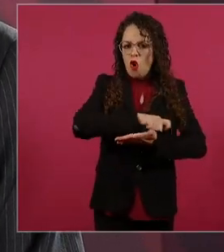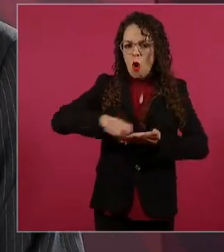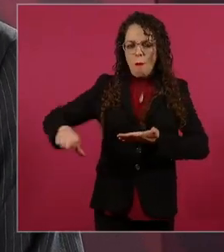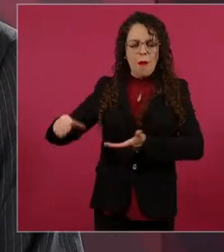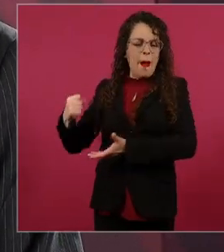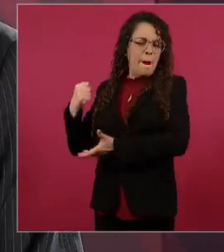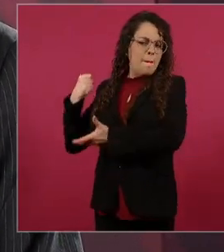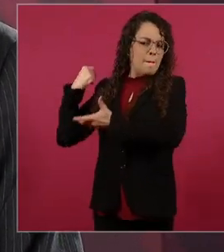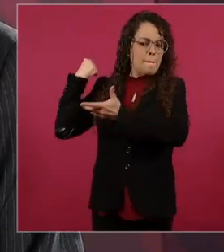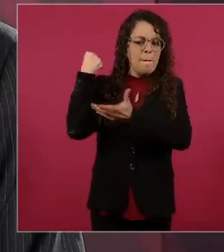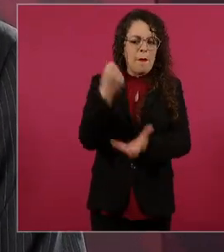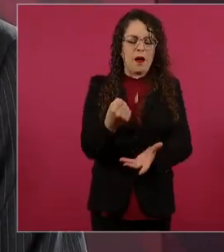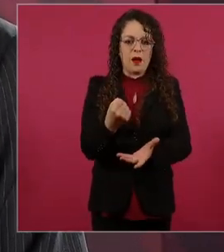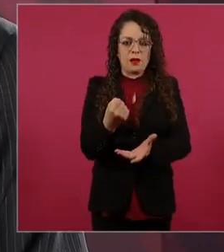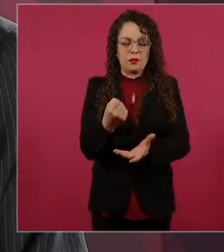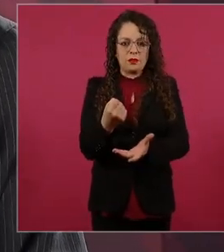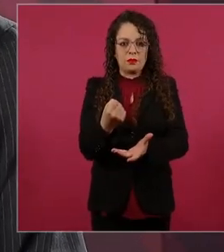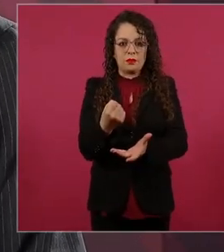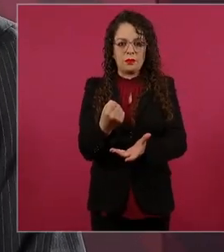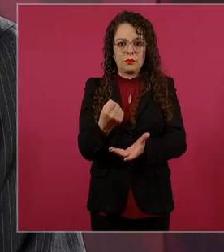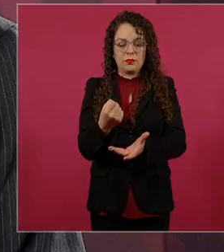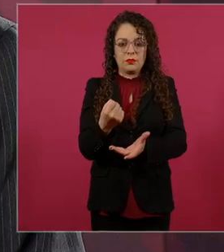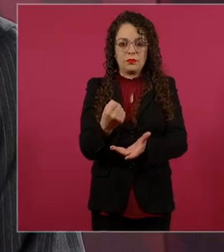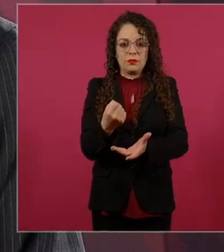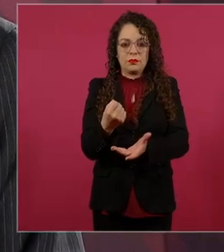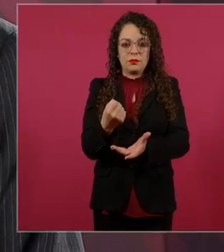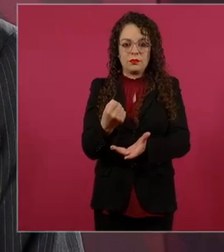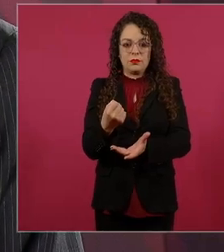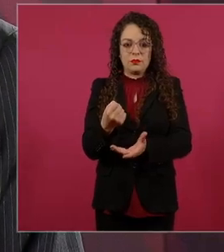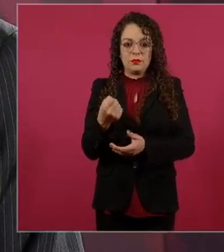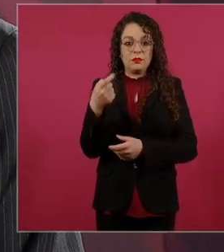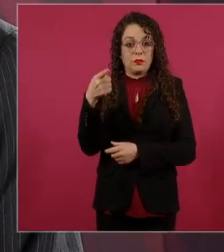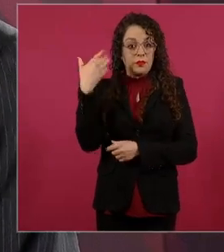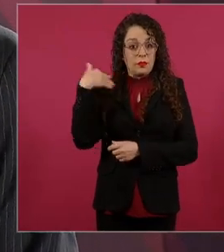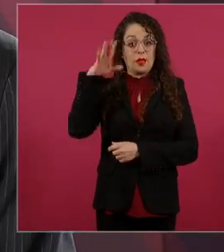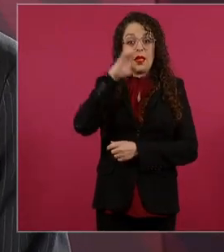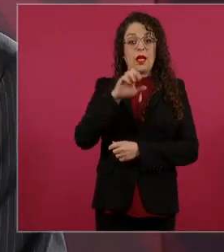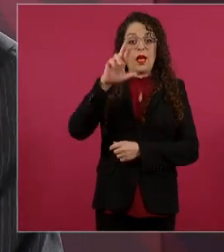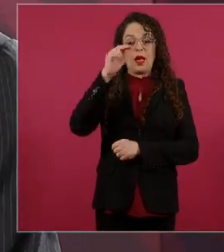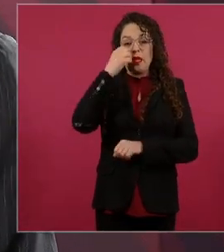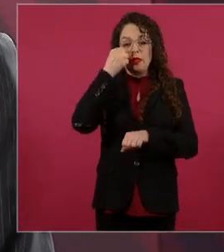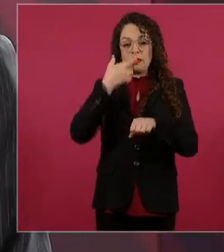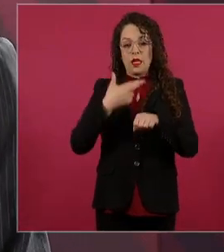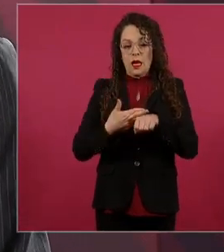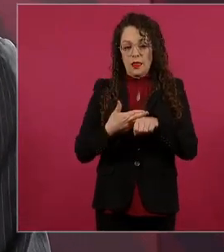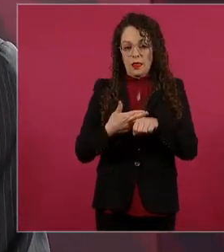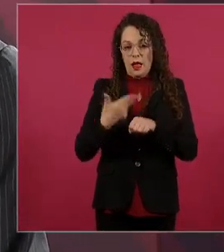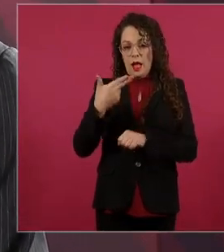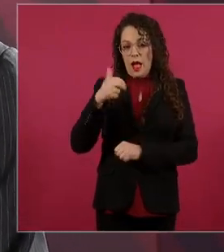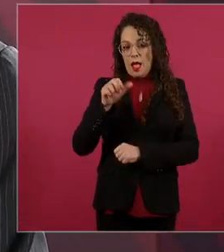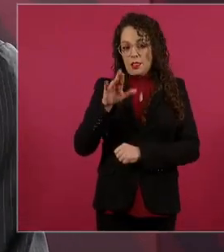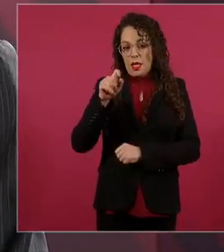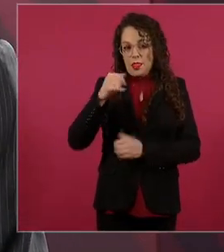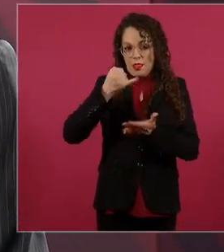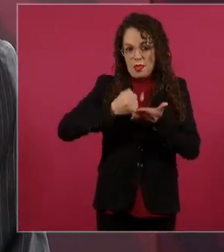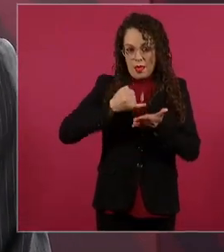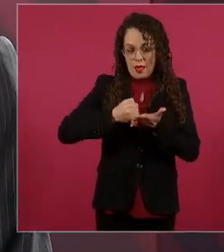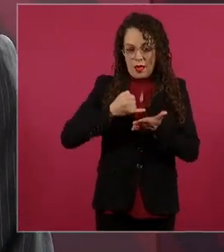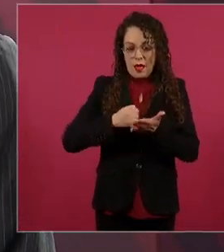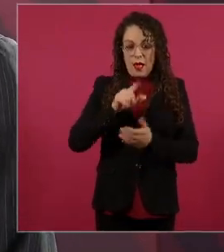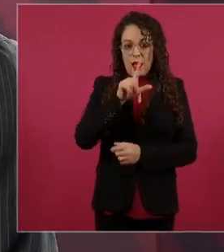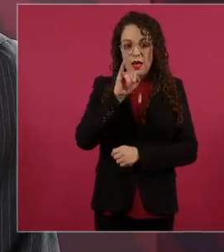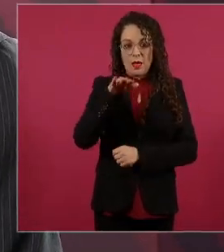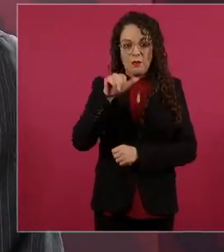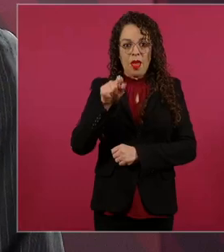interviene Limantur que era secretario de Hacienda y hacen también una gran tranza